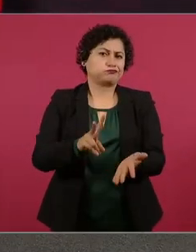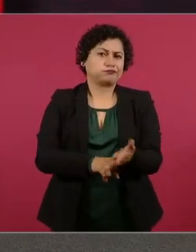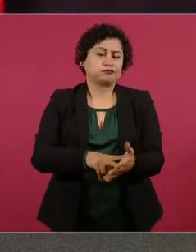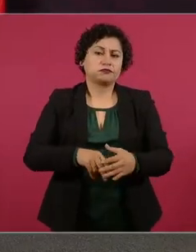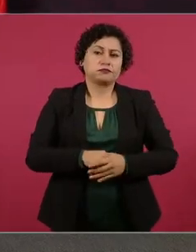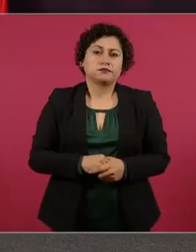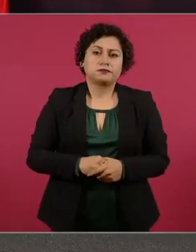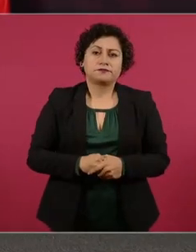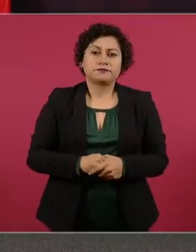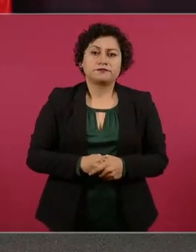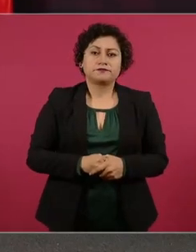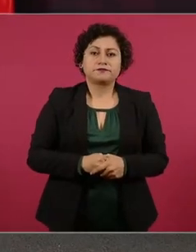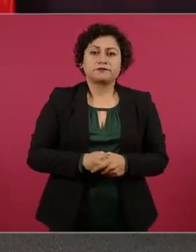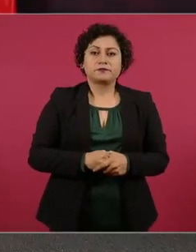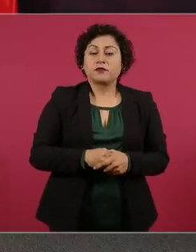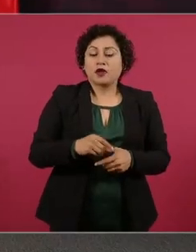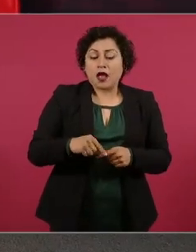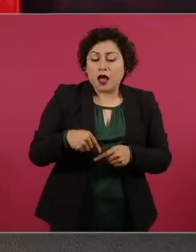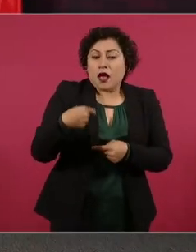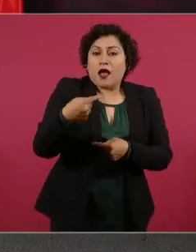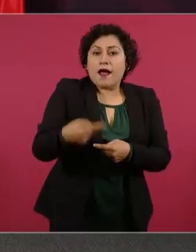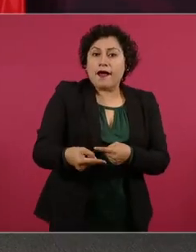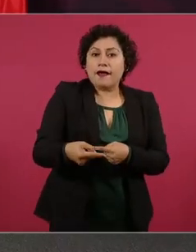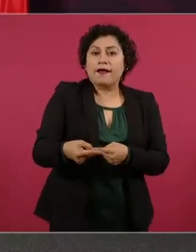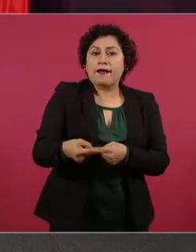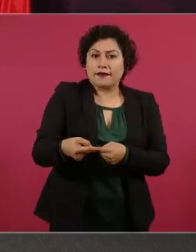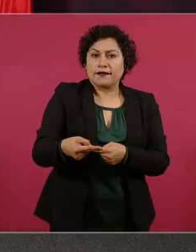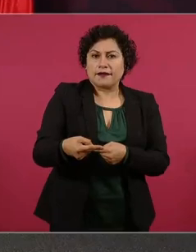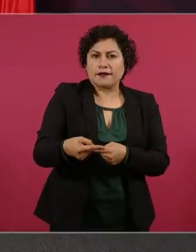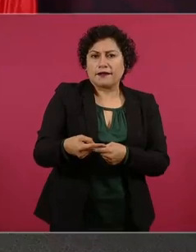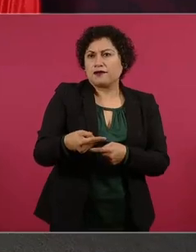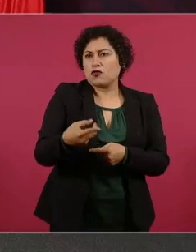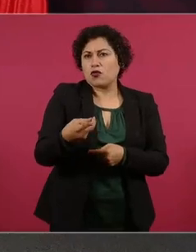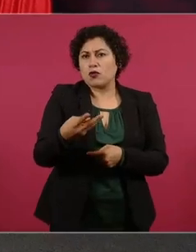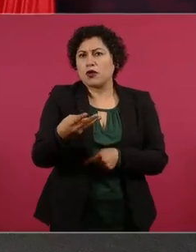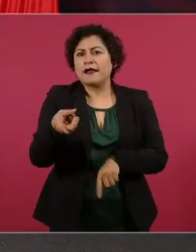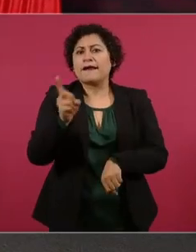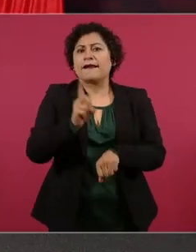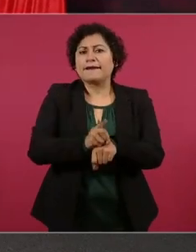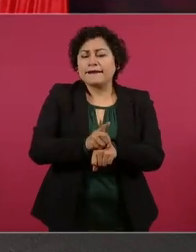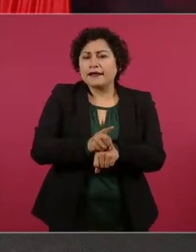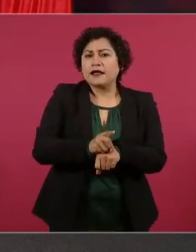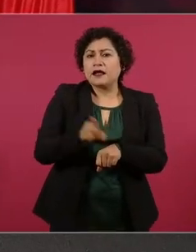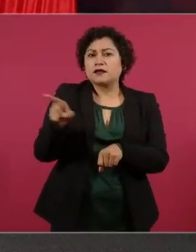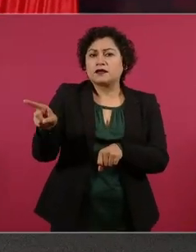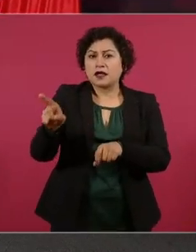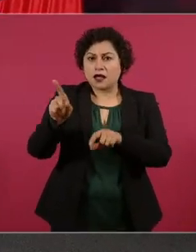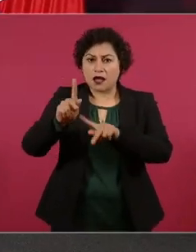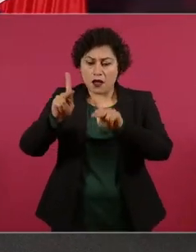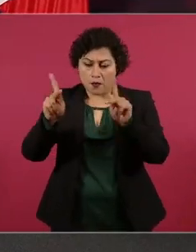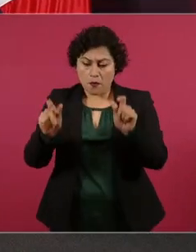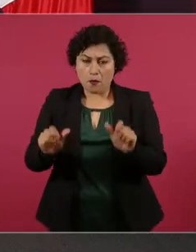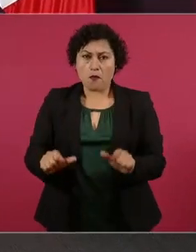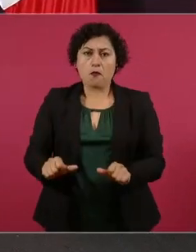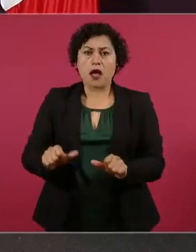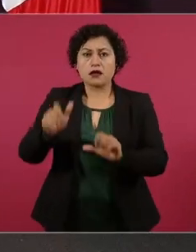Y días después iban a firmar los acuerdos de El Salvador. Se terminaba la confrontación en El